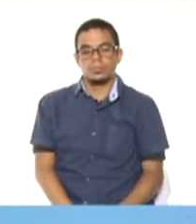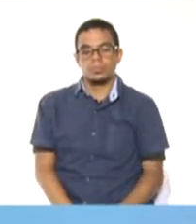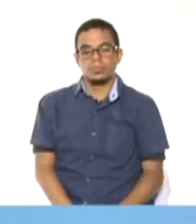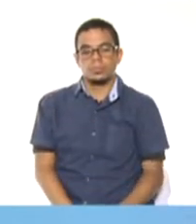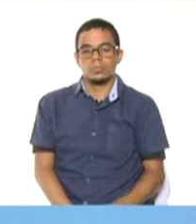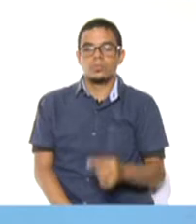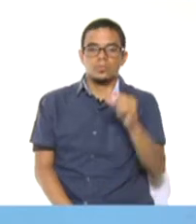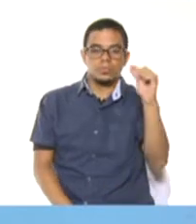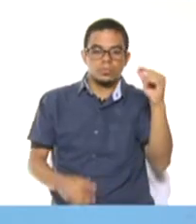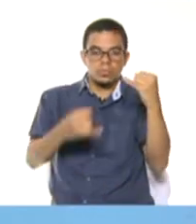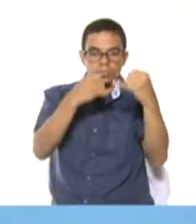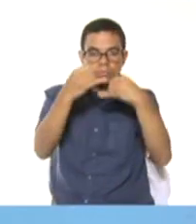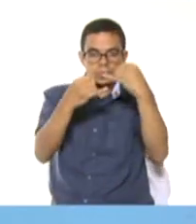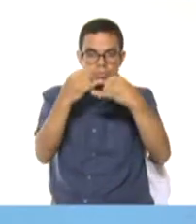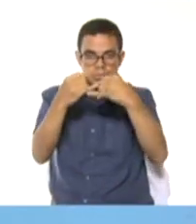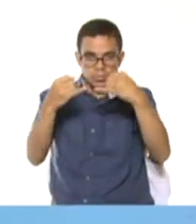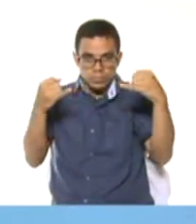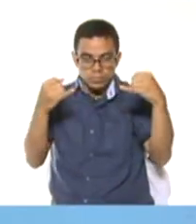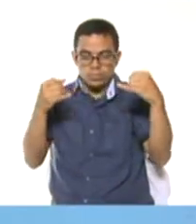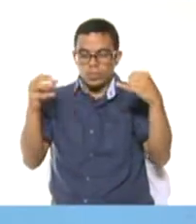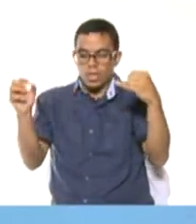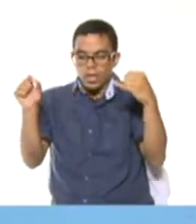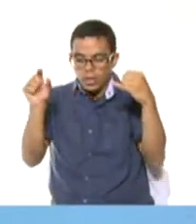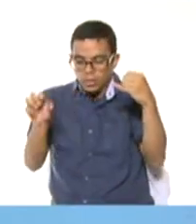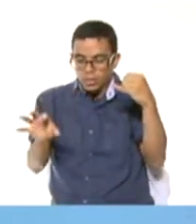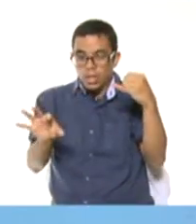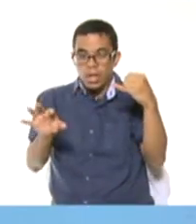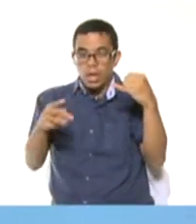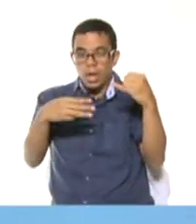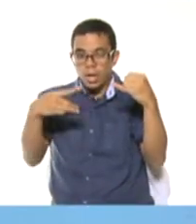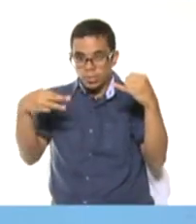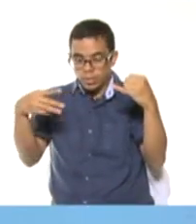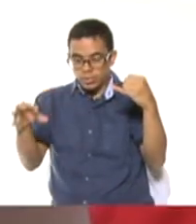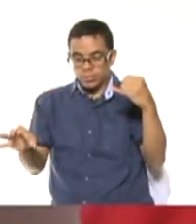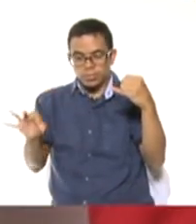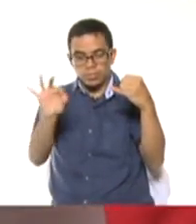y tratamos de enhebrar.